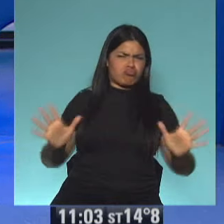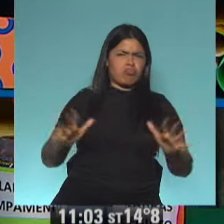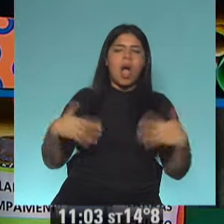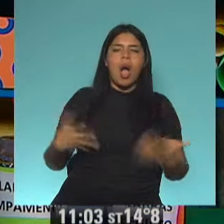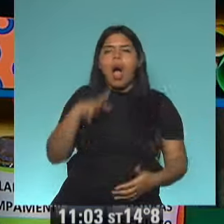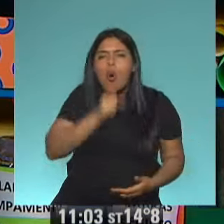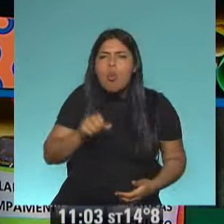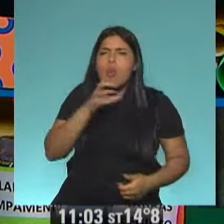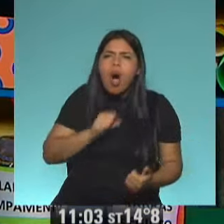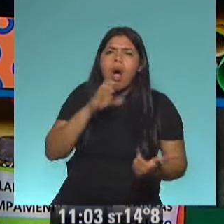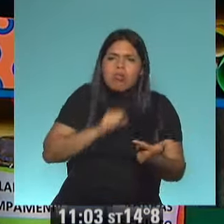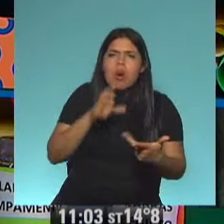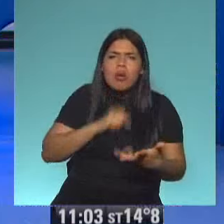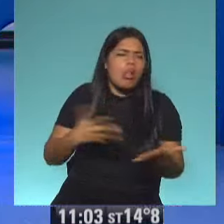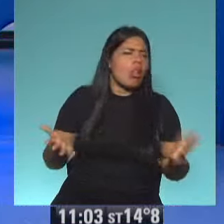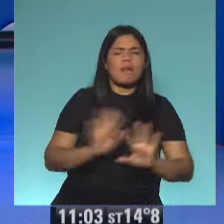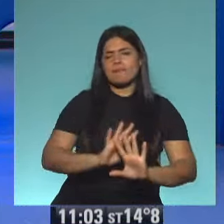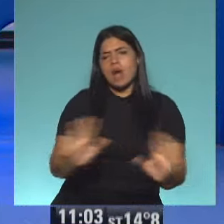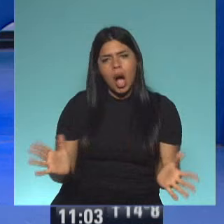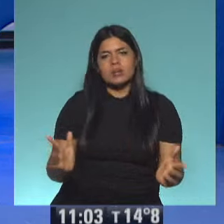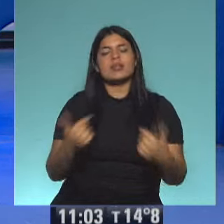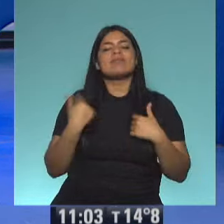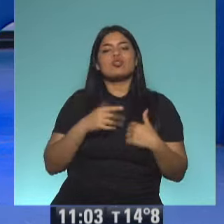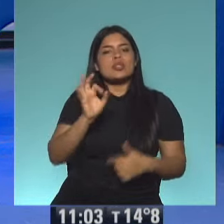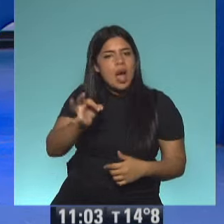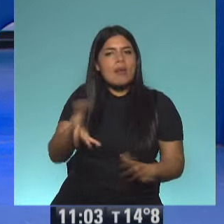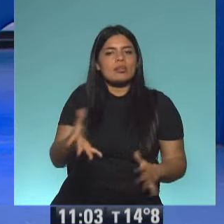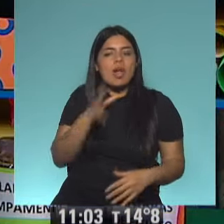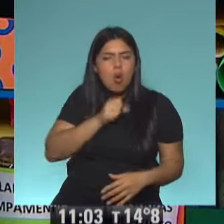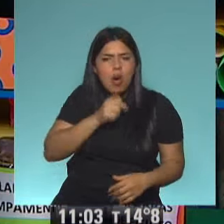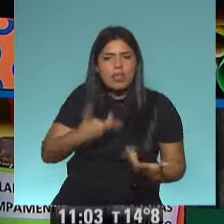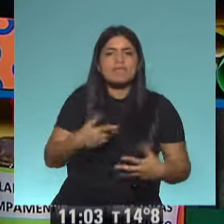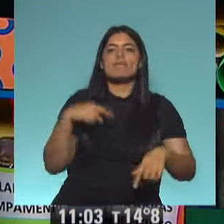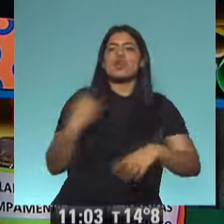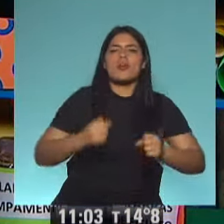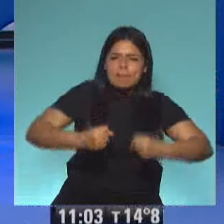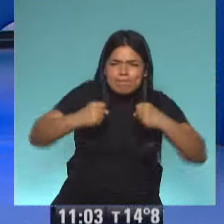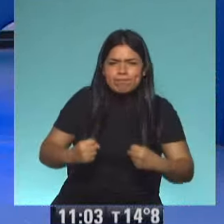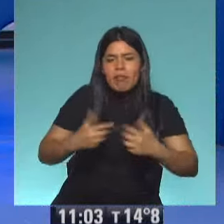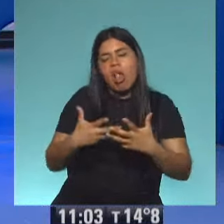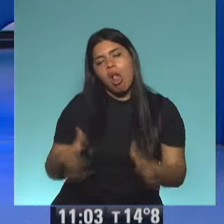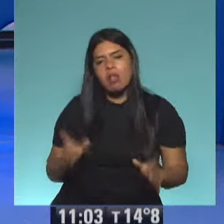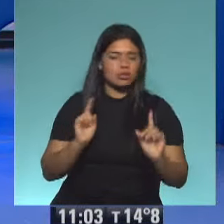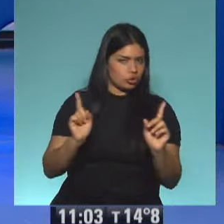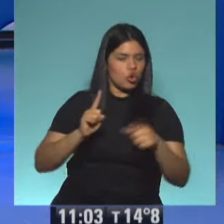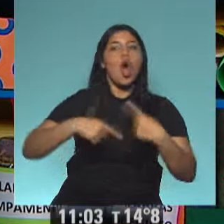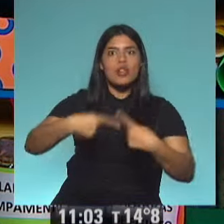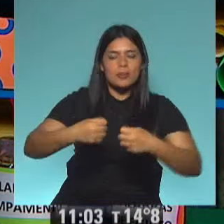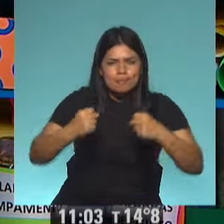aguantamos con sabiduría. Esta murga se la banca, nunca afloja, compartiendo